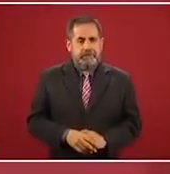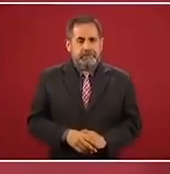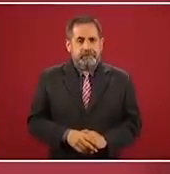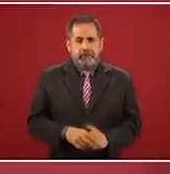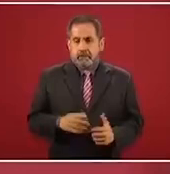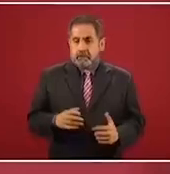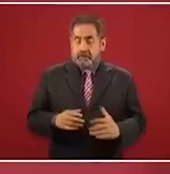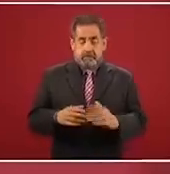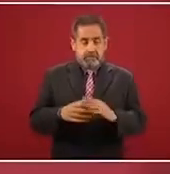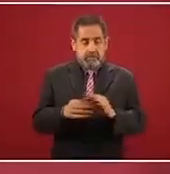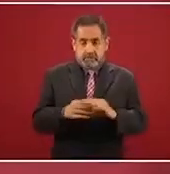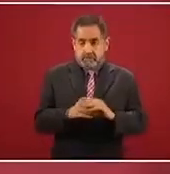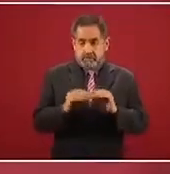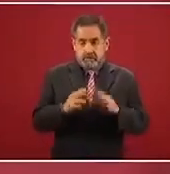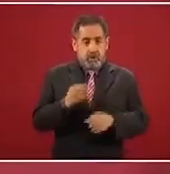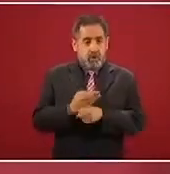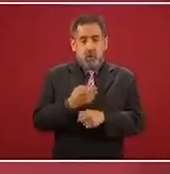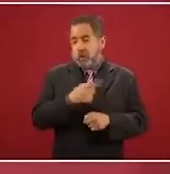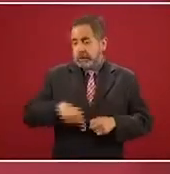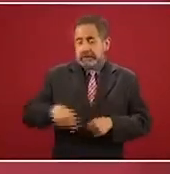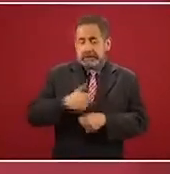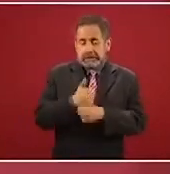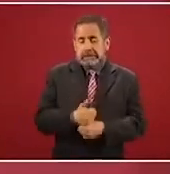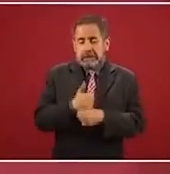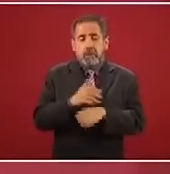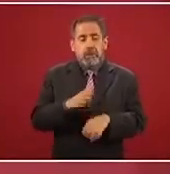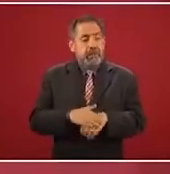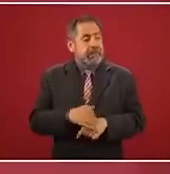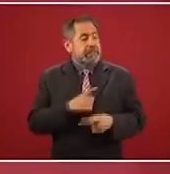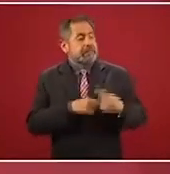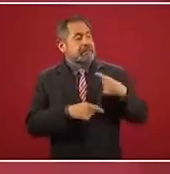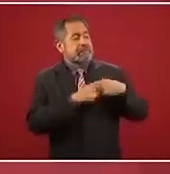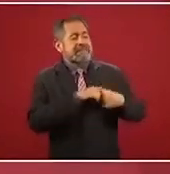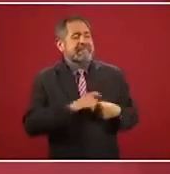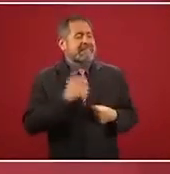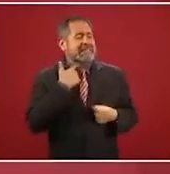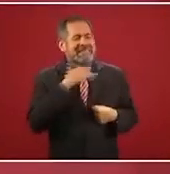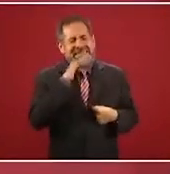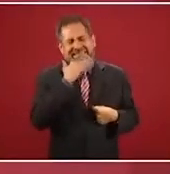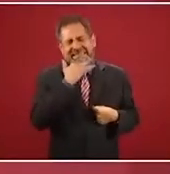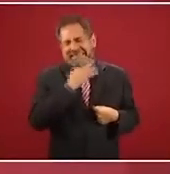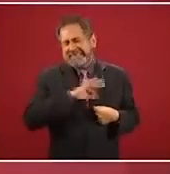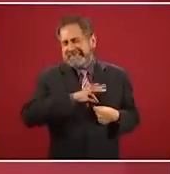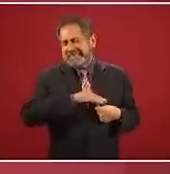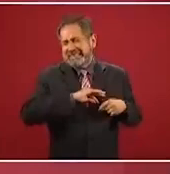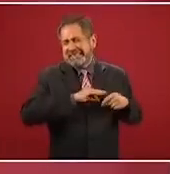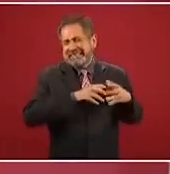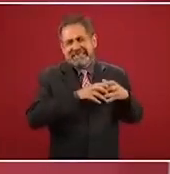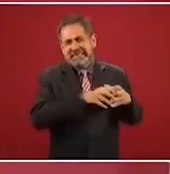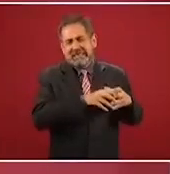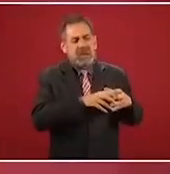Lo que estamos padeciendo es el fruto podrido de esa política de saqueo.